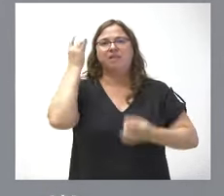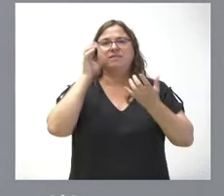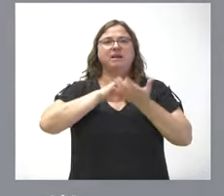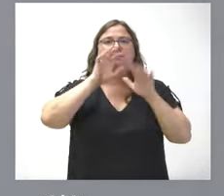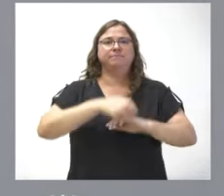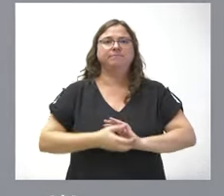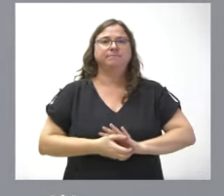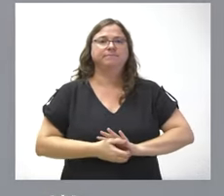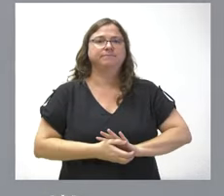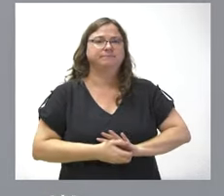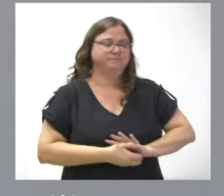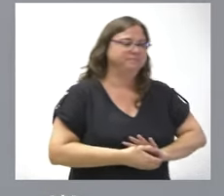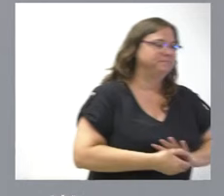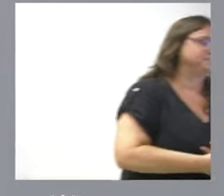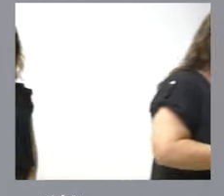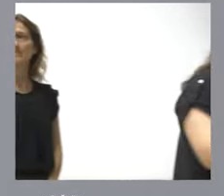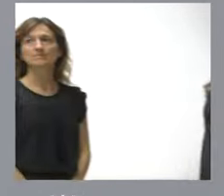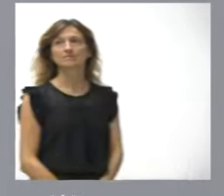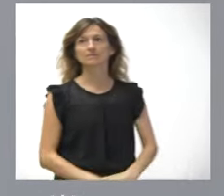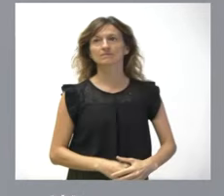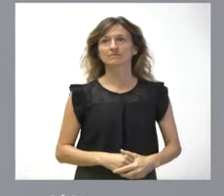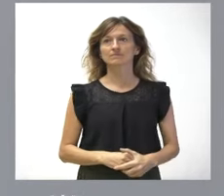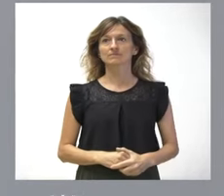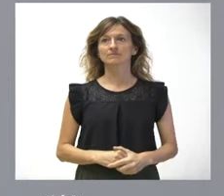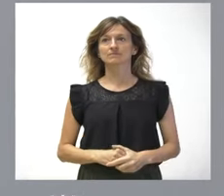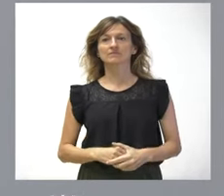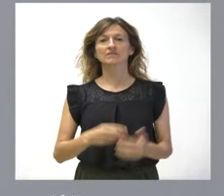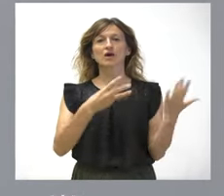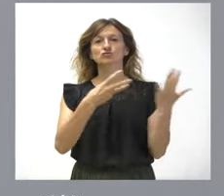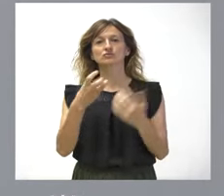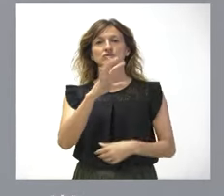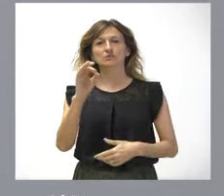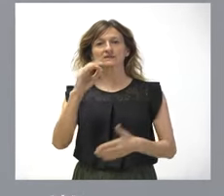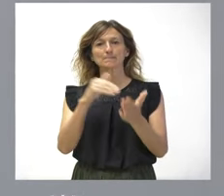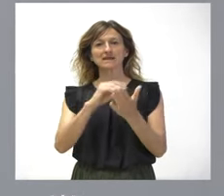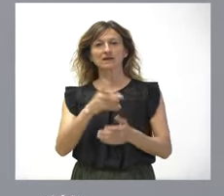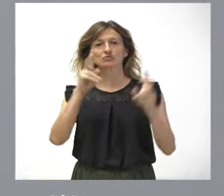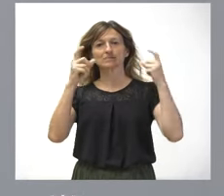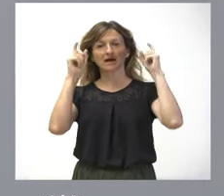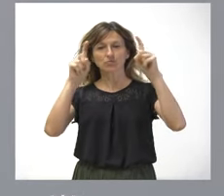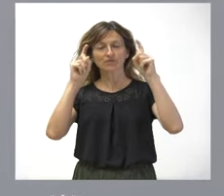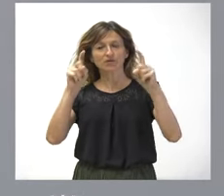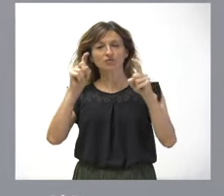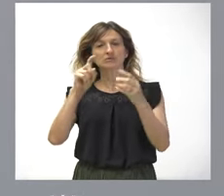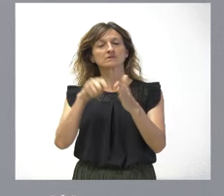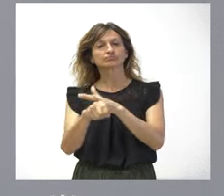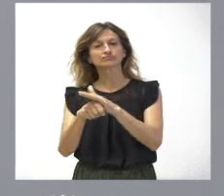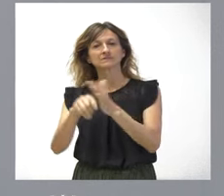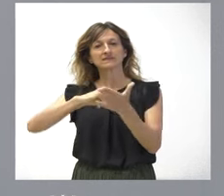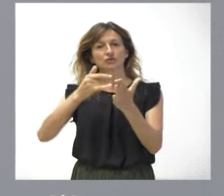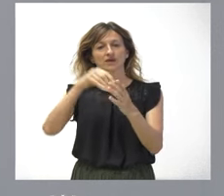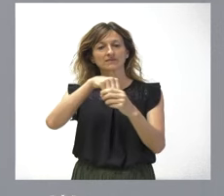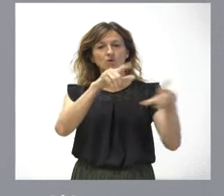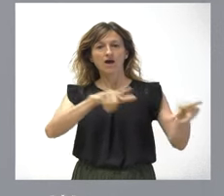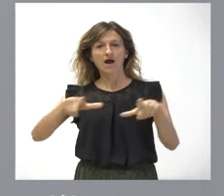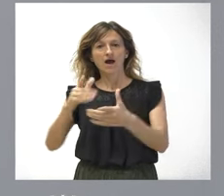León en el ámbito de la educación 850,000 para invertir en tecnología aplicada en 15 aulas en el